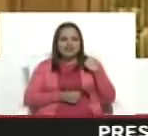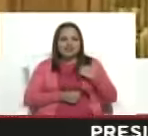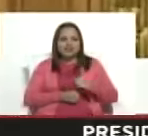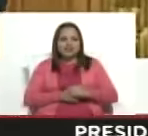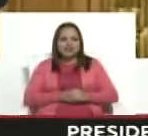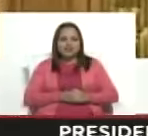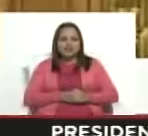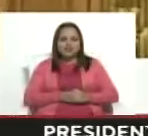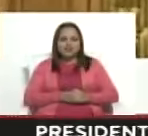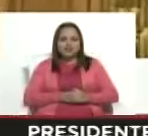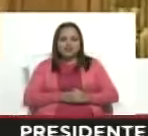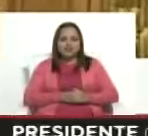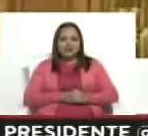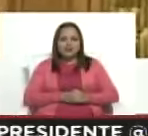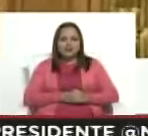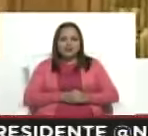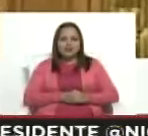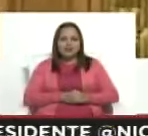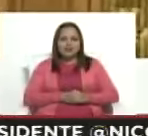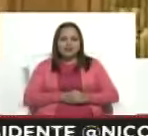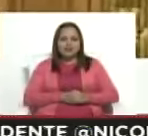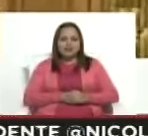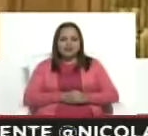¿Ah? Mira,